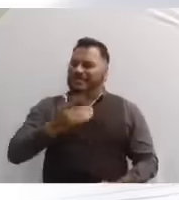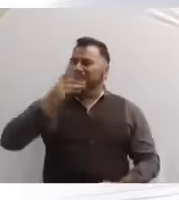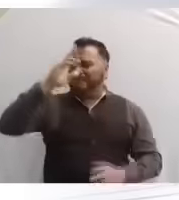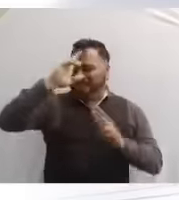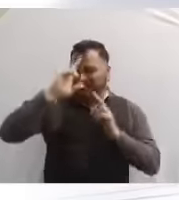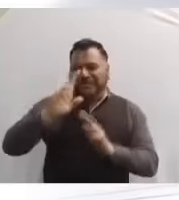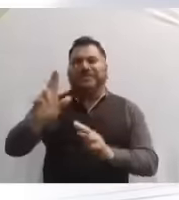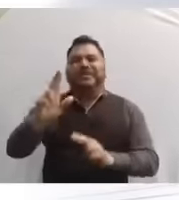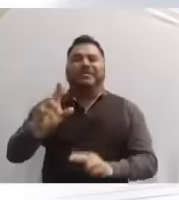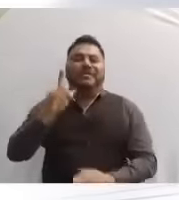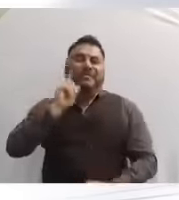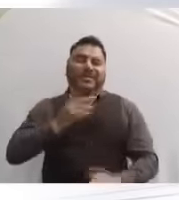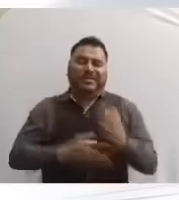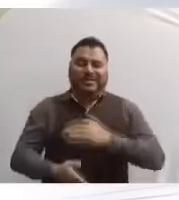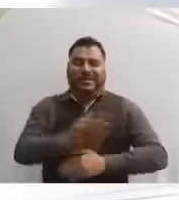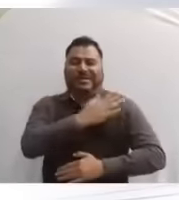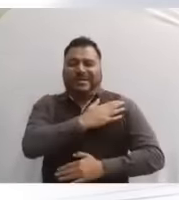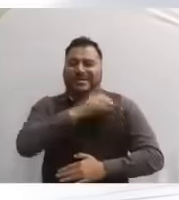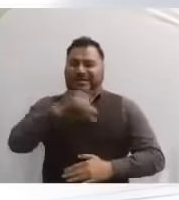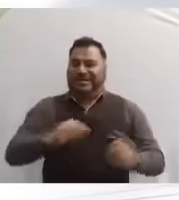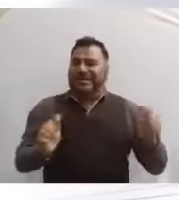Es un honor.